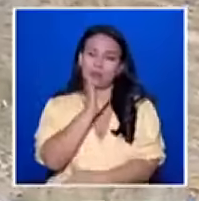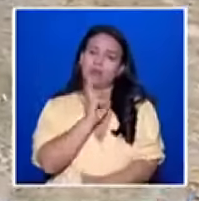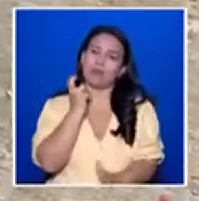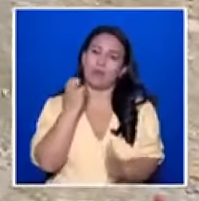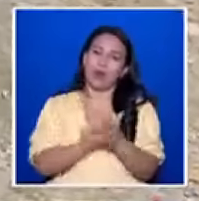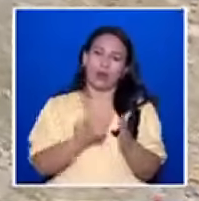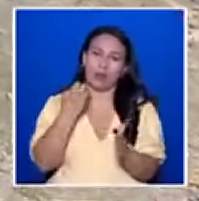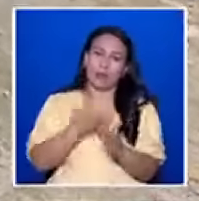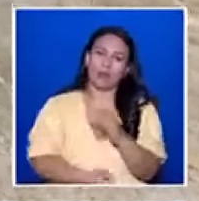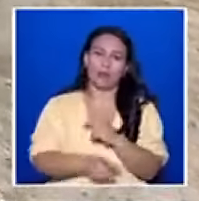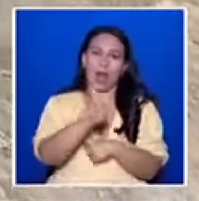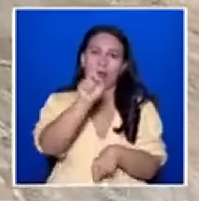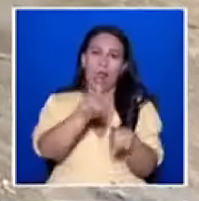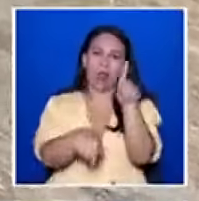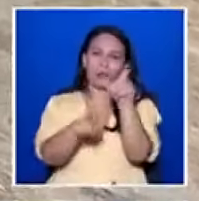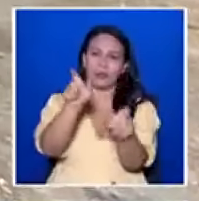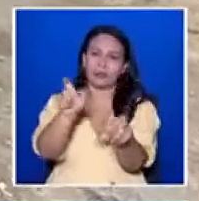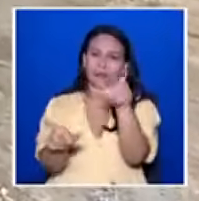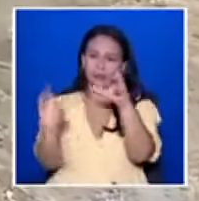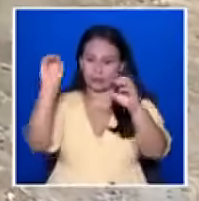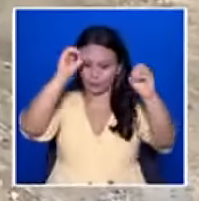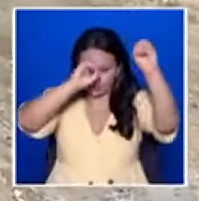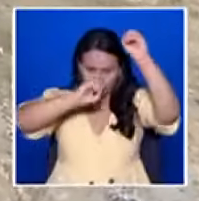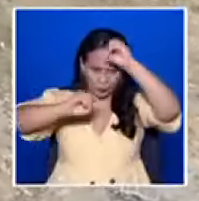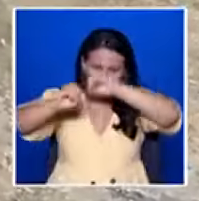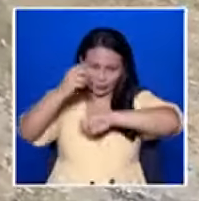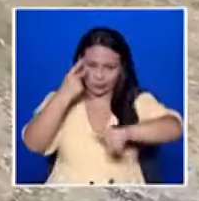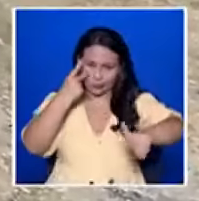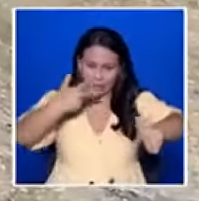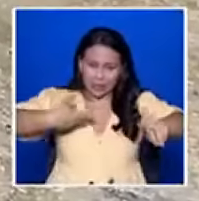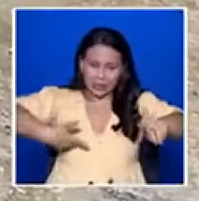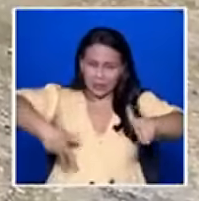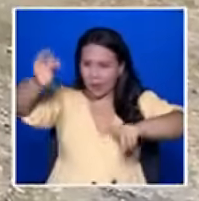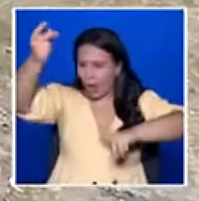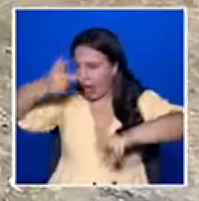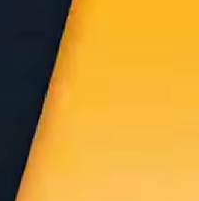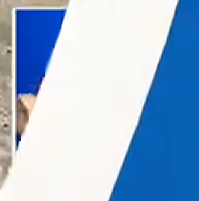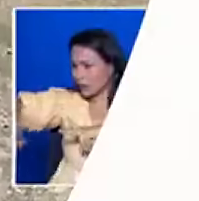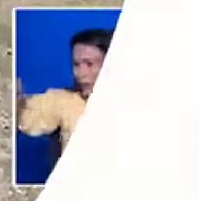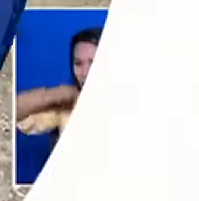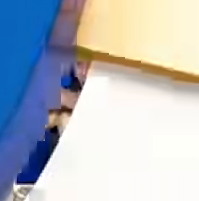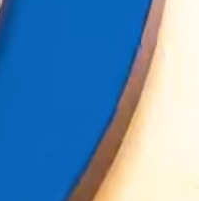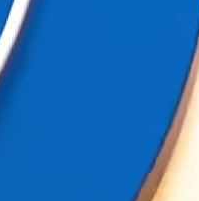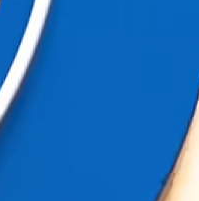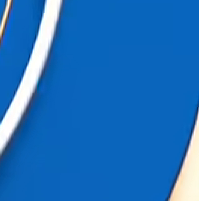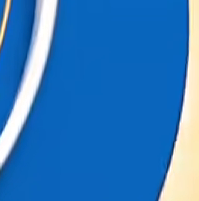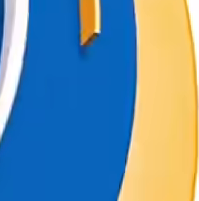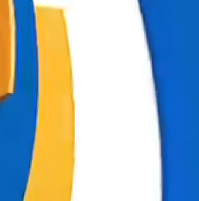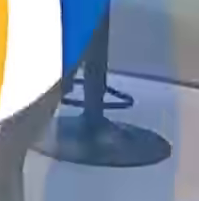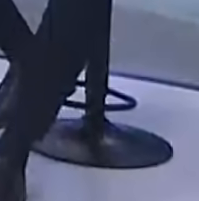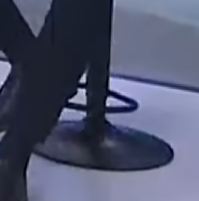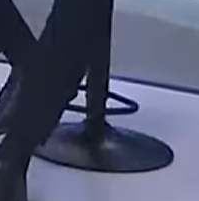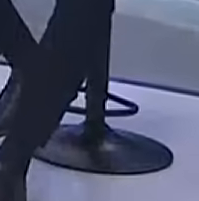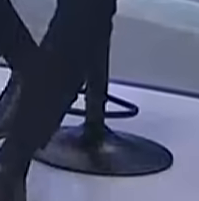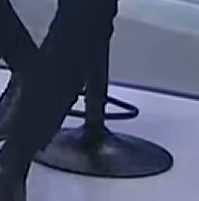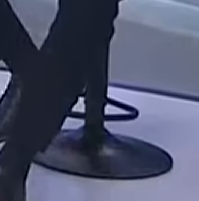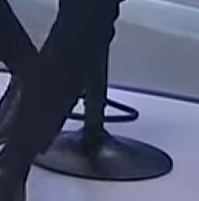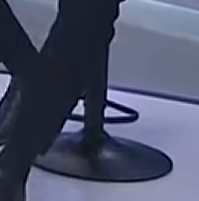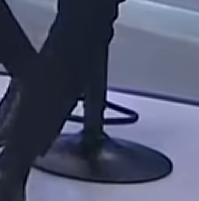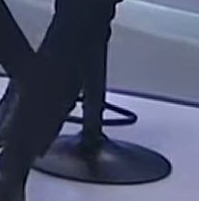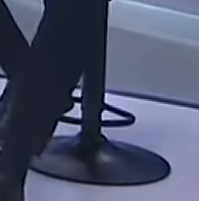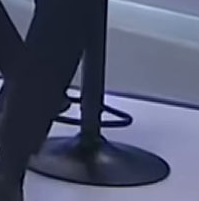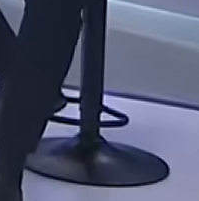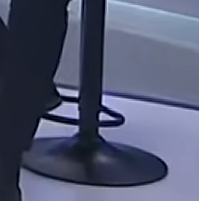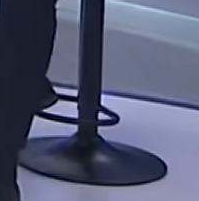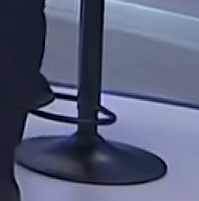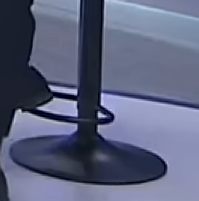de tránsito que se observan de aquellos que se van a esta berma y que pueden causar un accidente de tránsito, y que la ATM